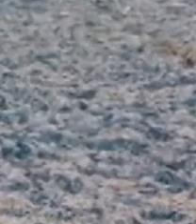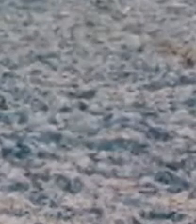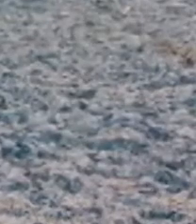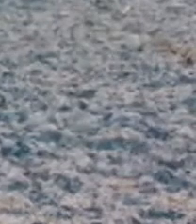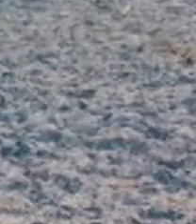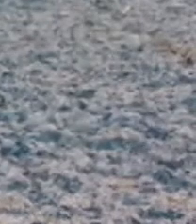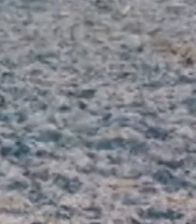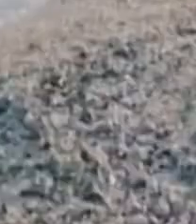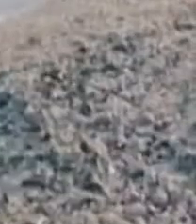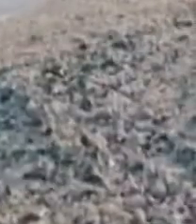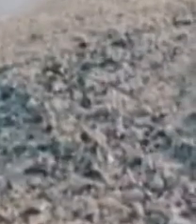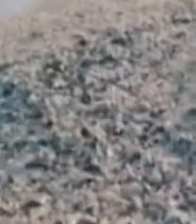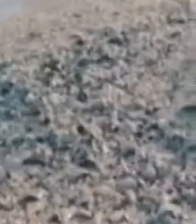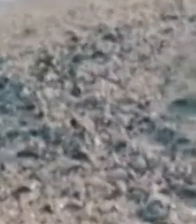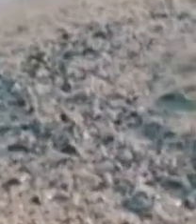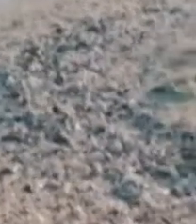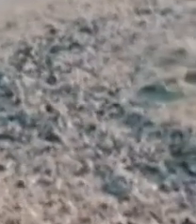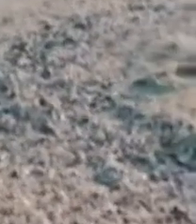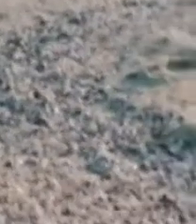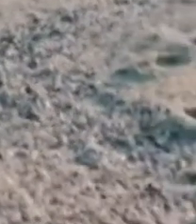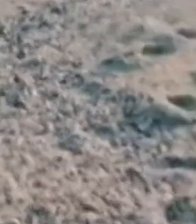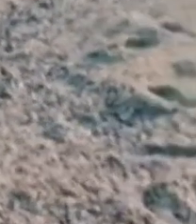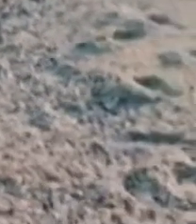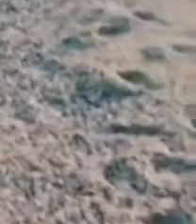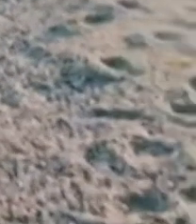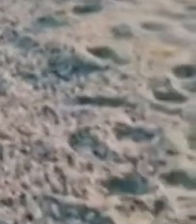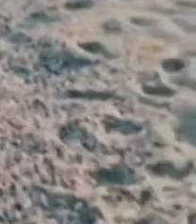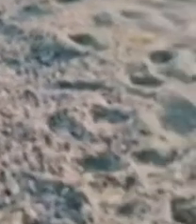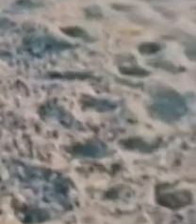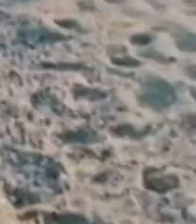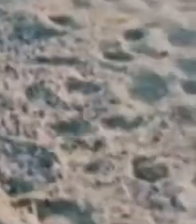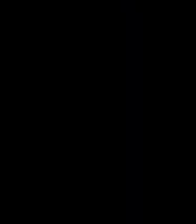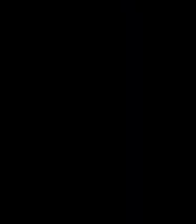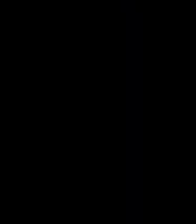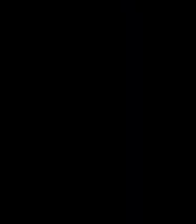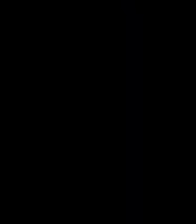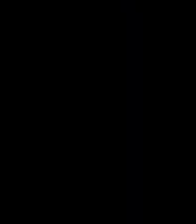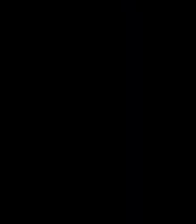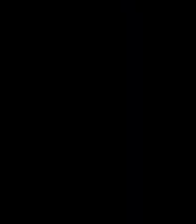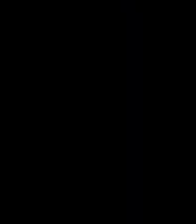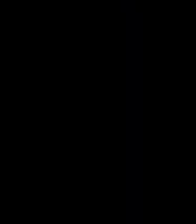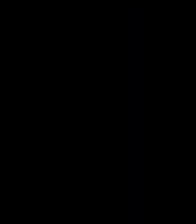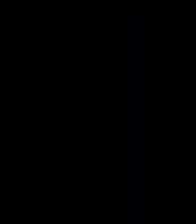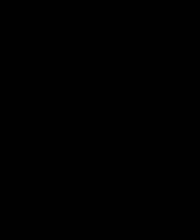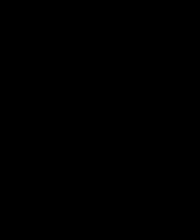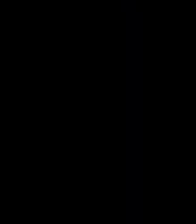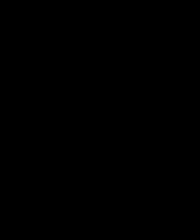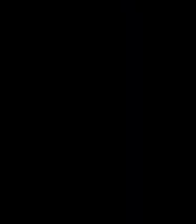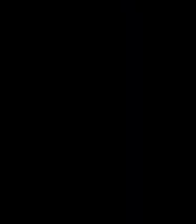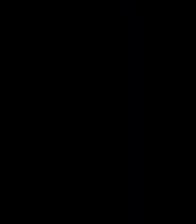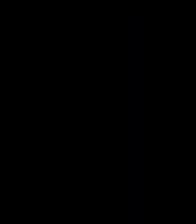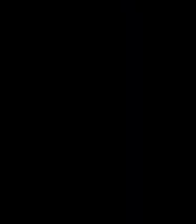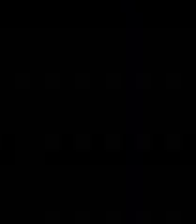llena. De lunes a viernes a las 2 de la tarde. En 13, Costa Rica Televisión.